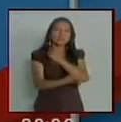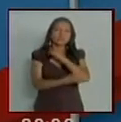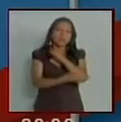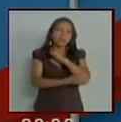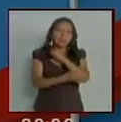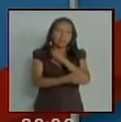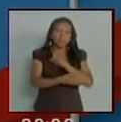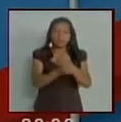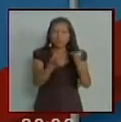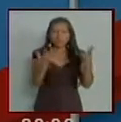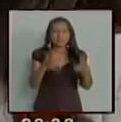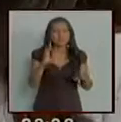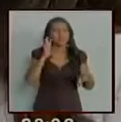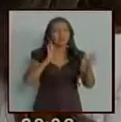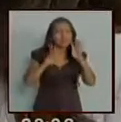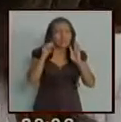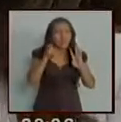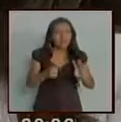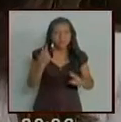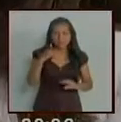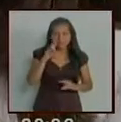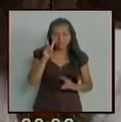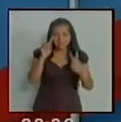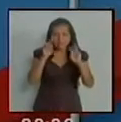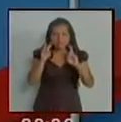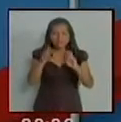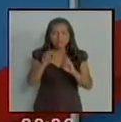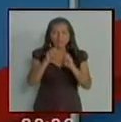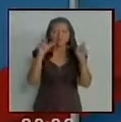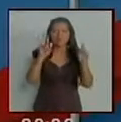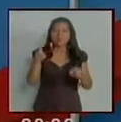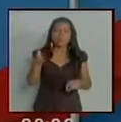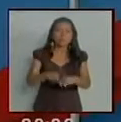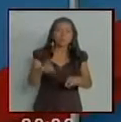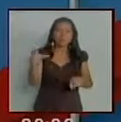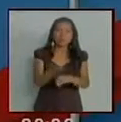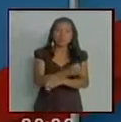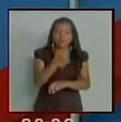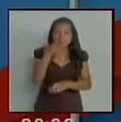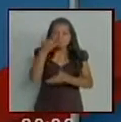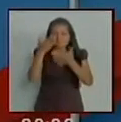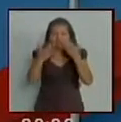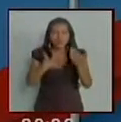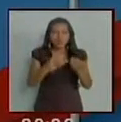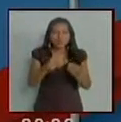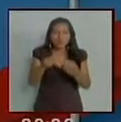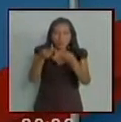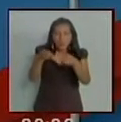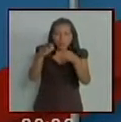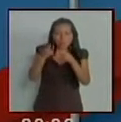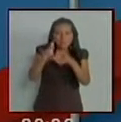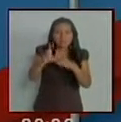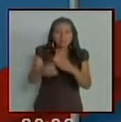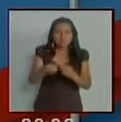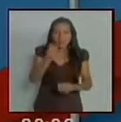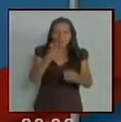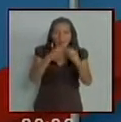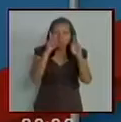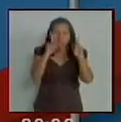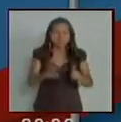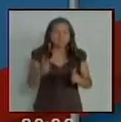infecciones crónicas del oído, por leishmania y demás, donde las moscas realmente se van comiendo a las personas ahí con sus